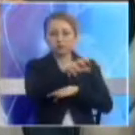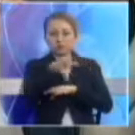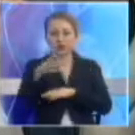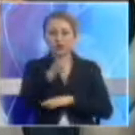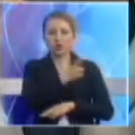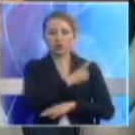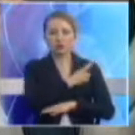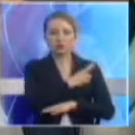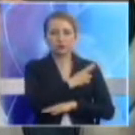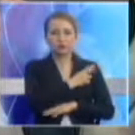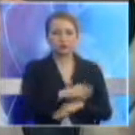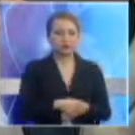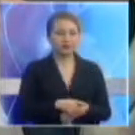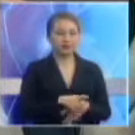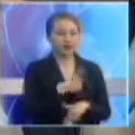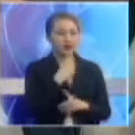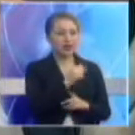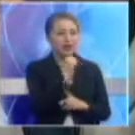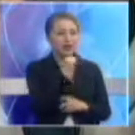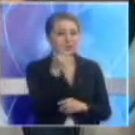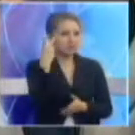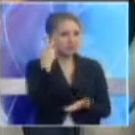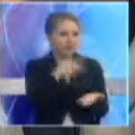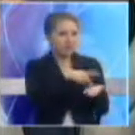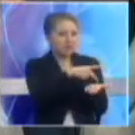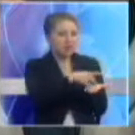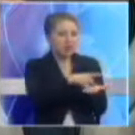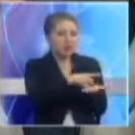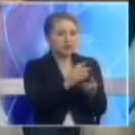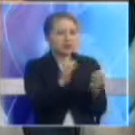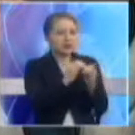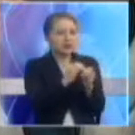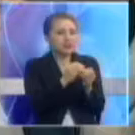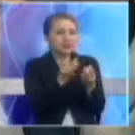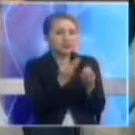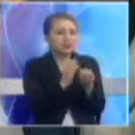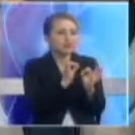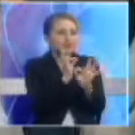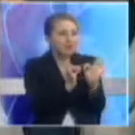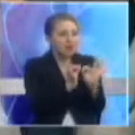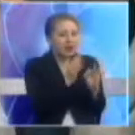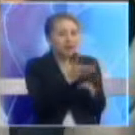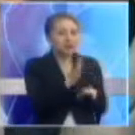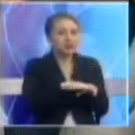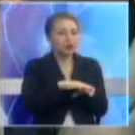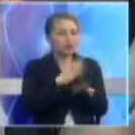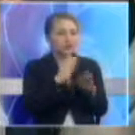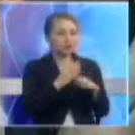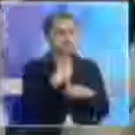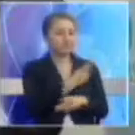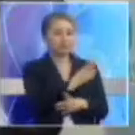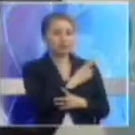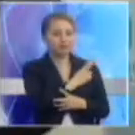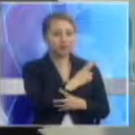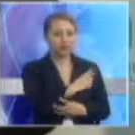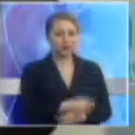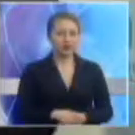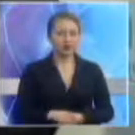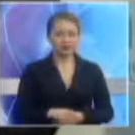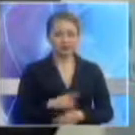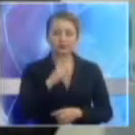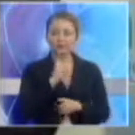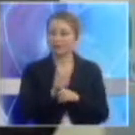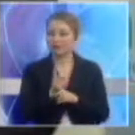universidades a ese empeño que tiene el gobierno de optimizar la educación superior? Bueno, efectivamente han existido